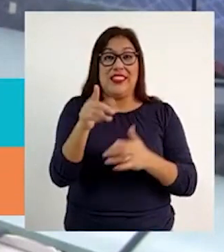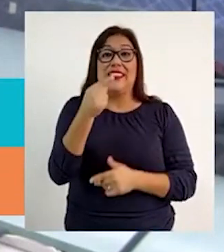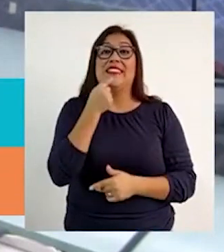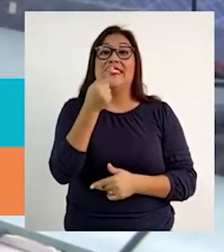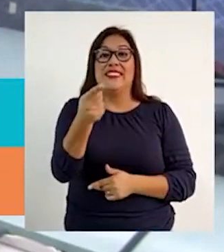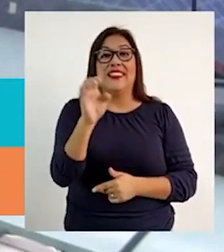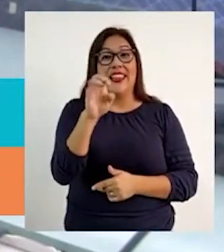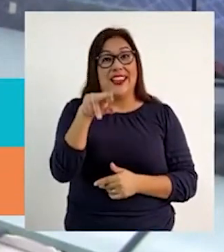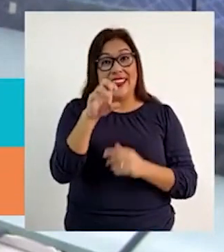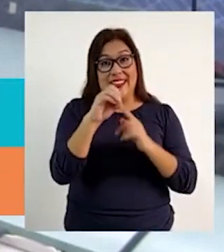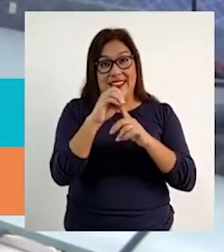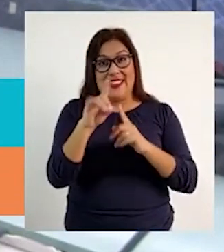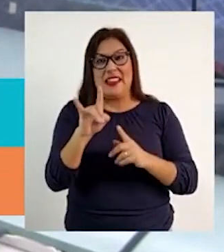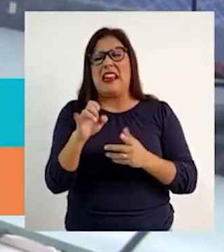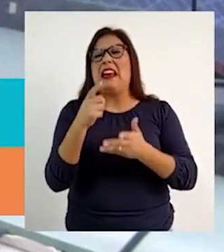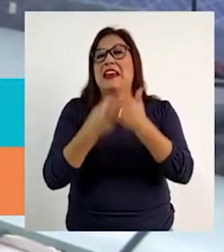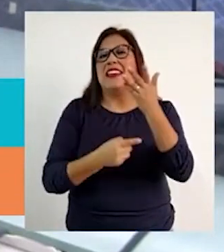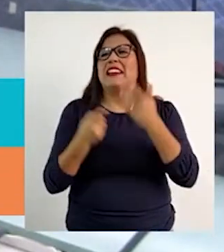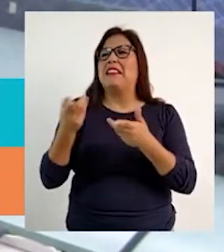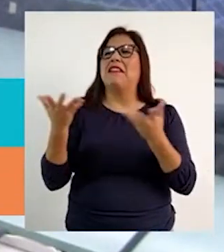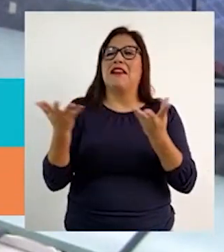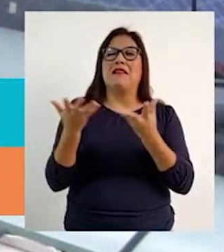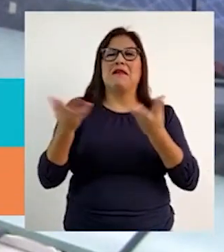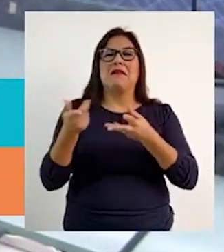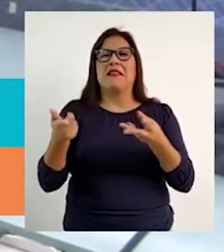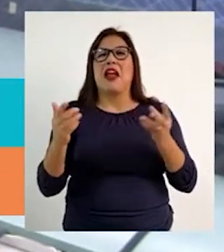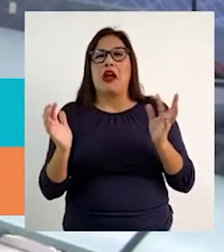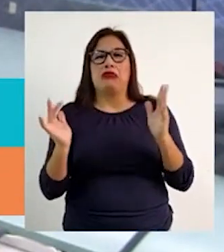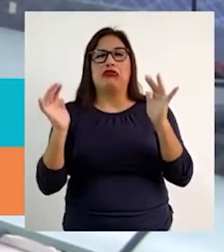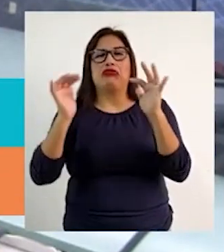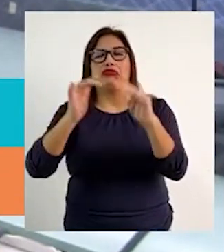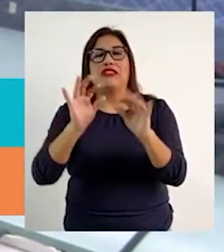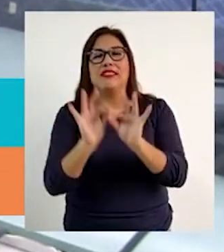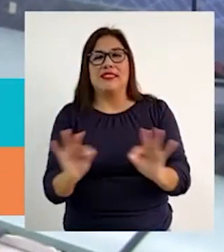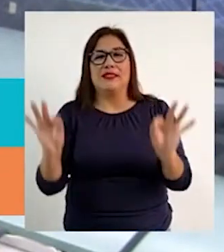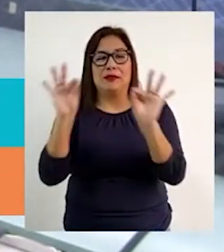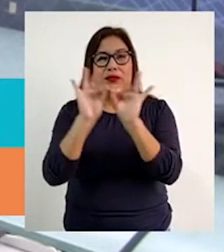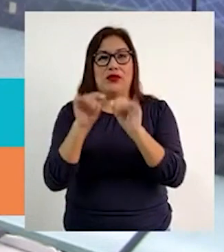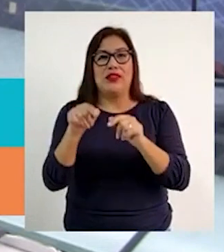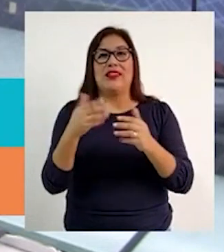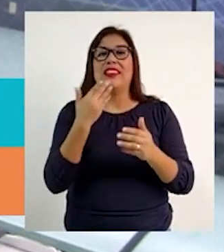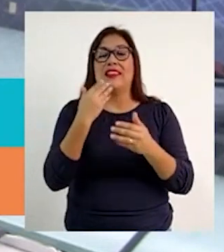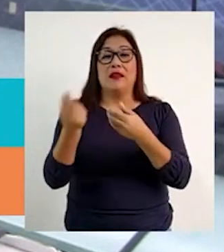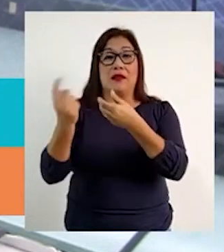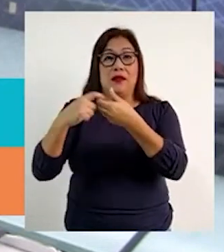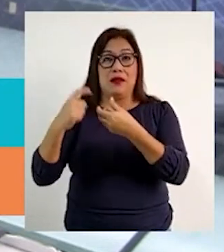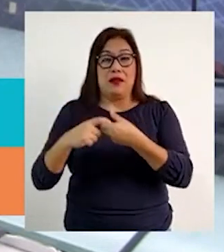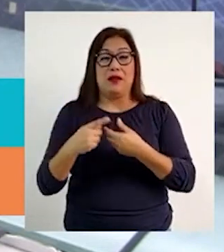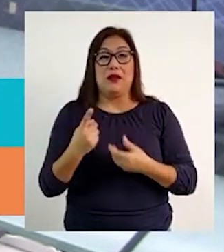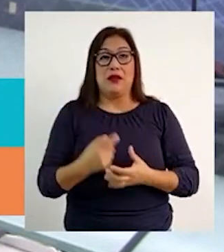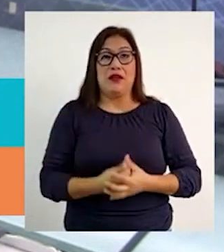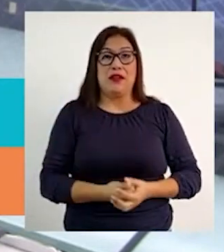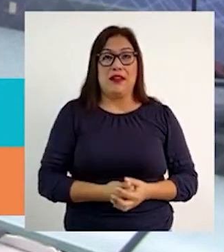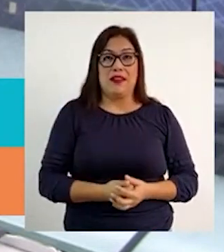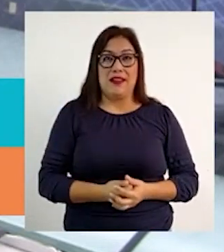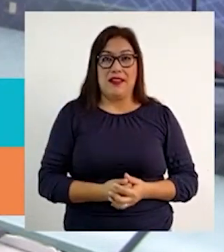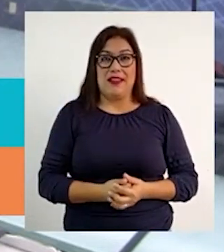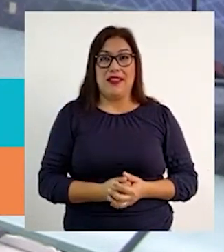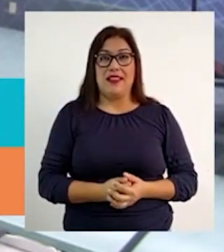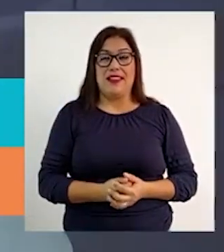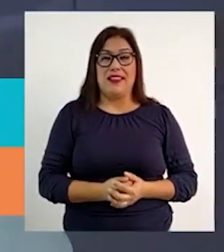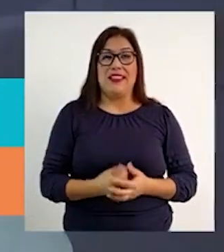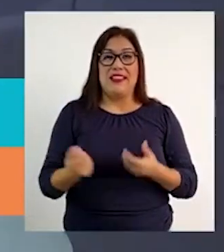nos va a anunciar un evento muy importante en la cual también está participando una de nuestras